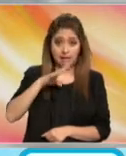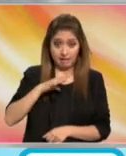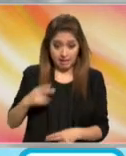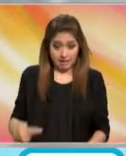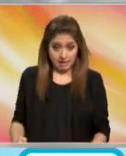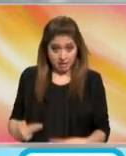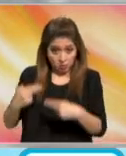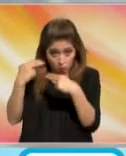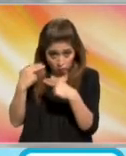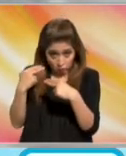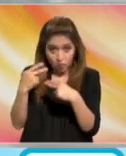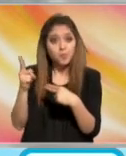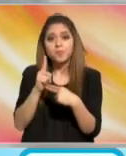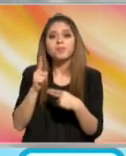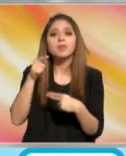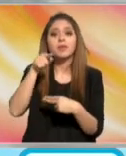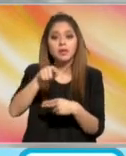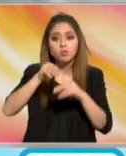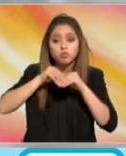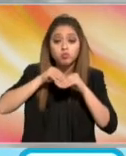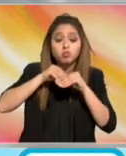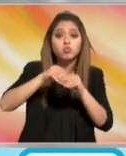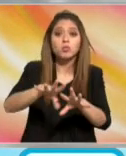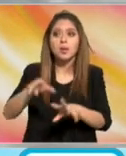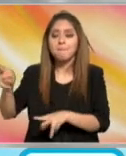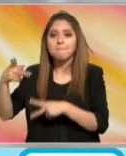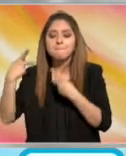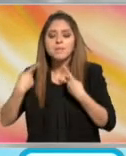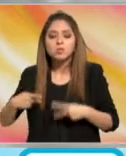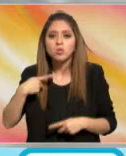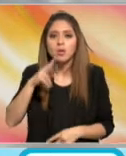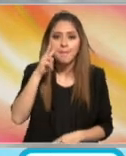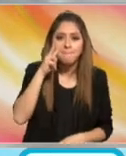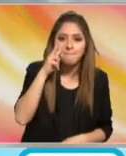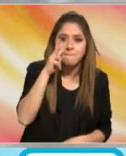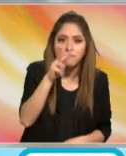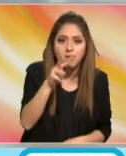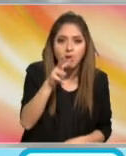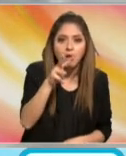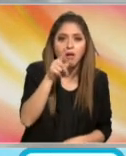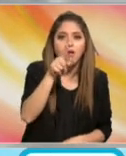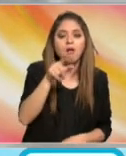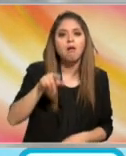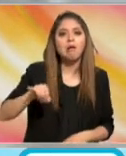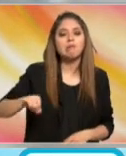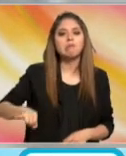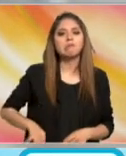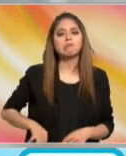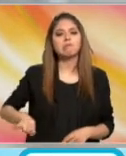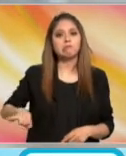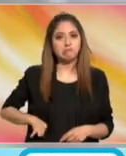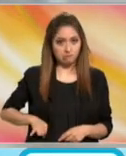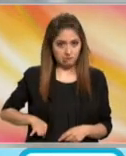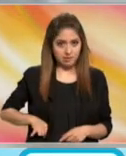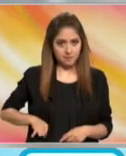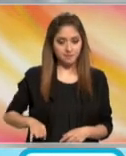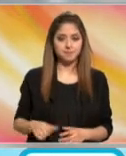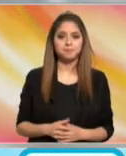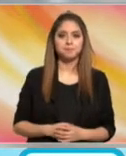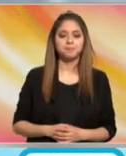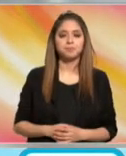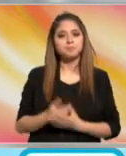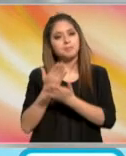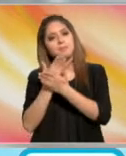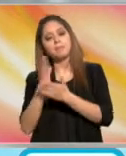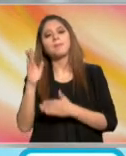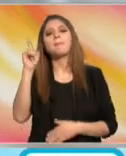está haciendo publicidad, Sí. y la gente, al ir viendo eso, le va llamando la atención. Claro. Ahora, Ok.